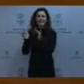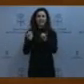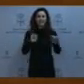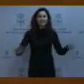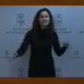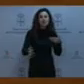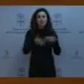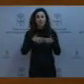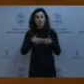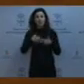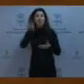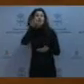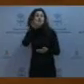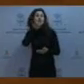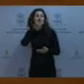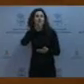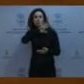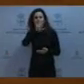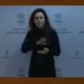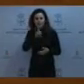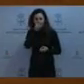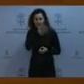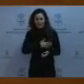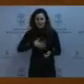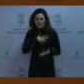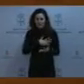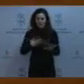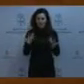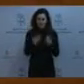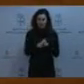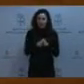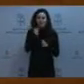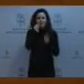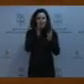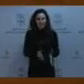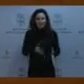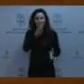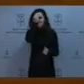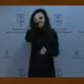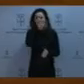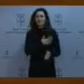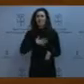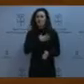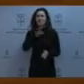que no están muy a disgusto con él. Señor Fernández, parece que no están muy a disgusto.